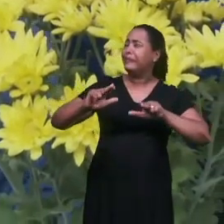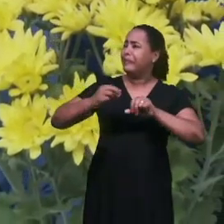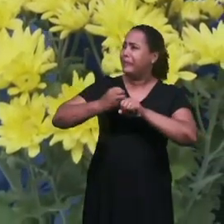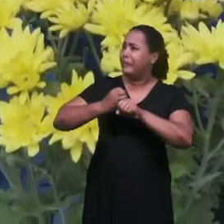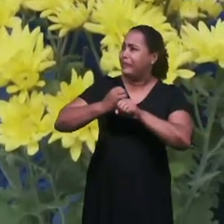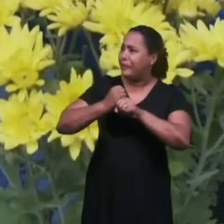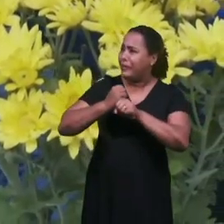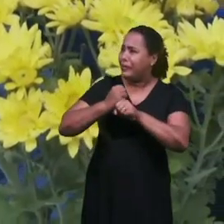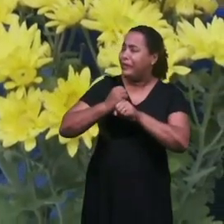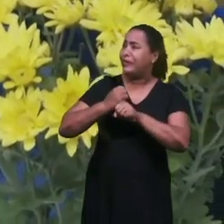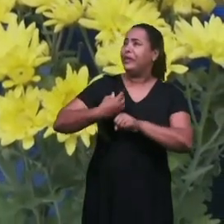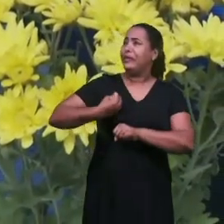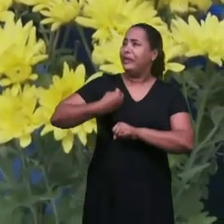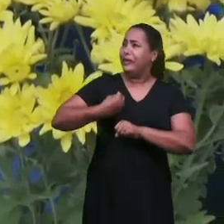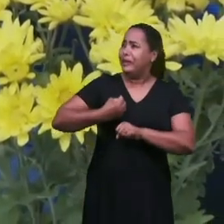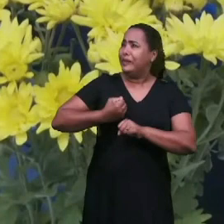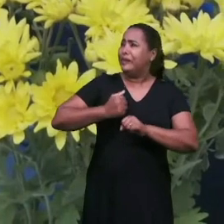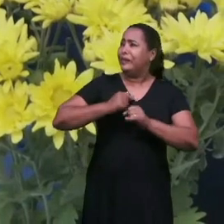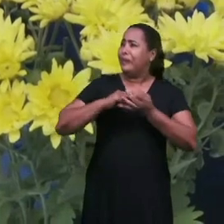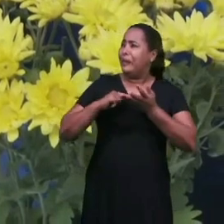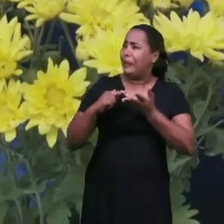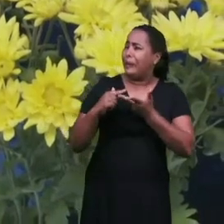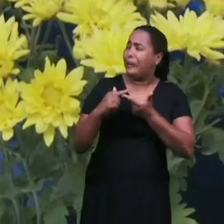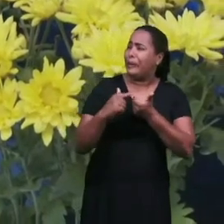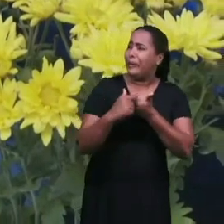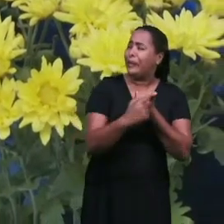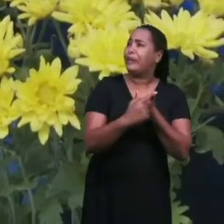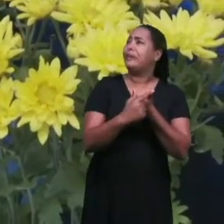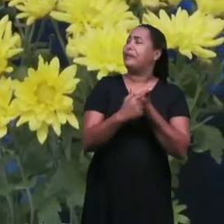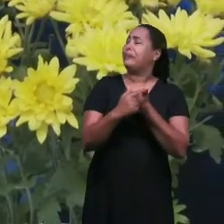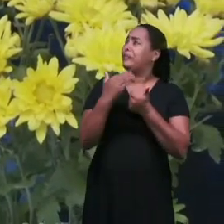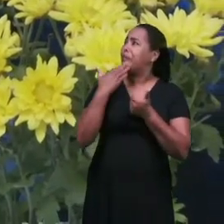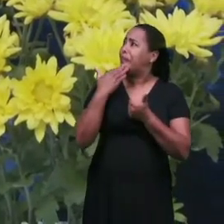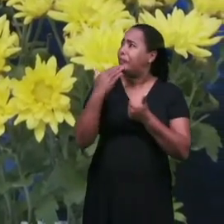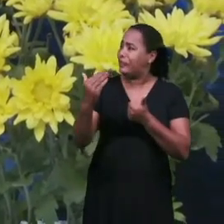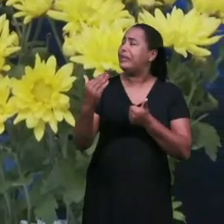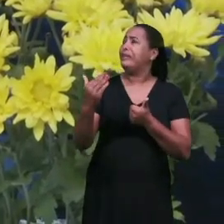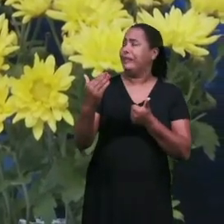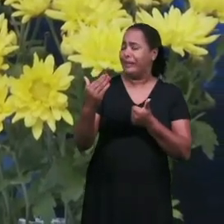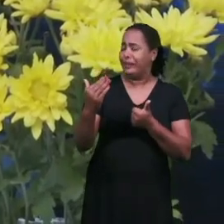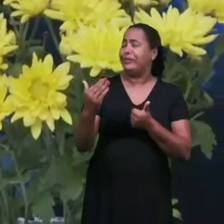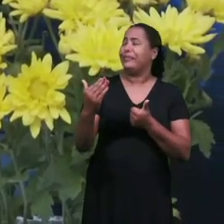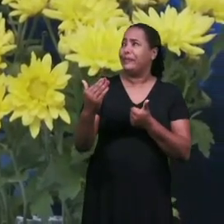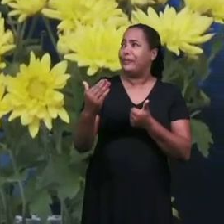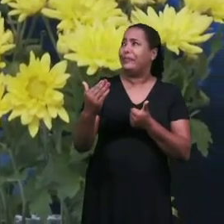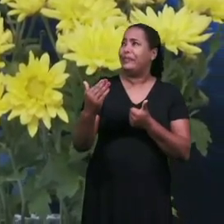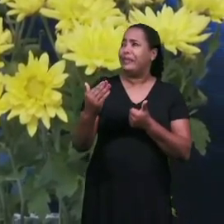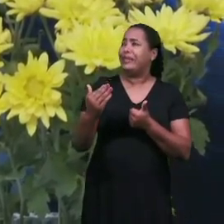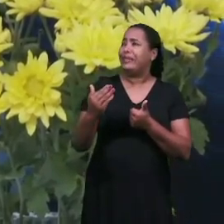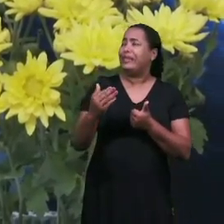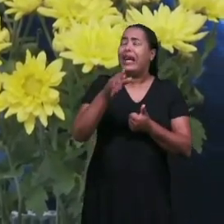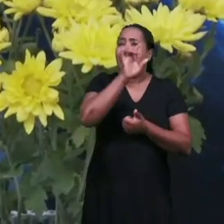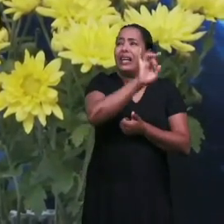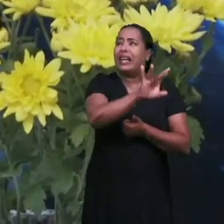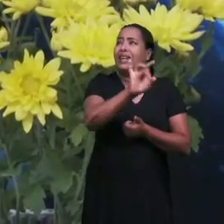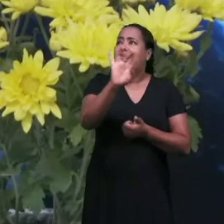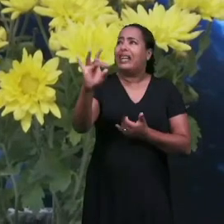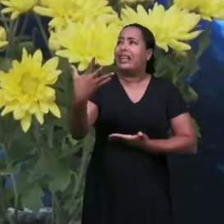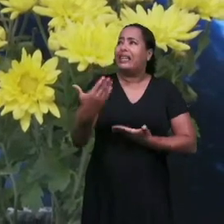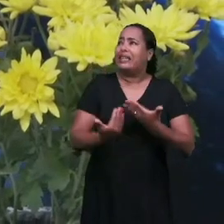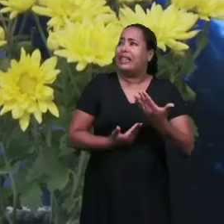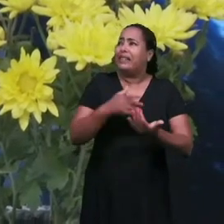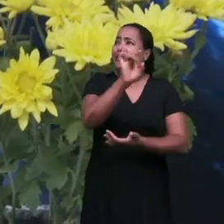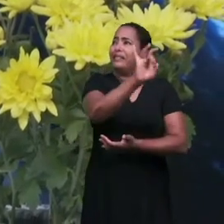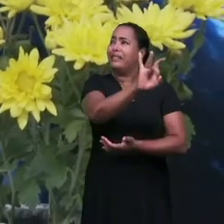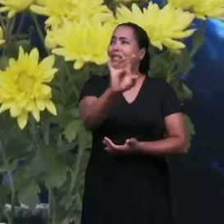año. Hay tantos pedidos, necesidades, que tú bien ves de cada hermano,